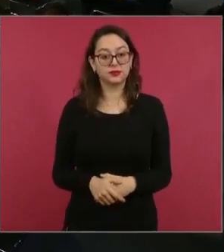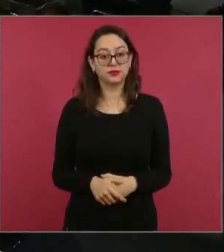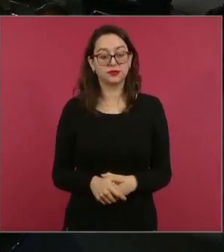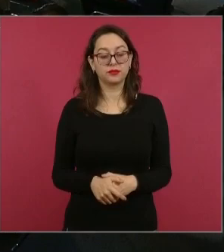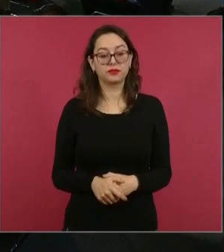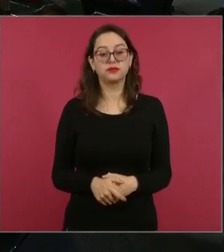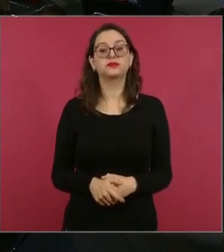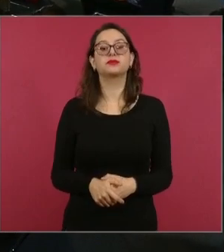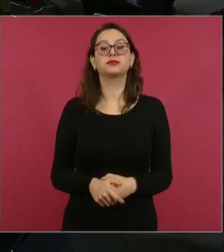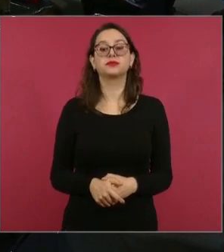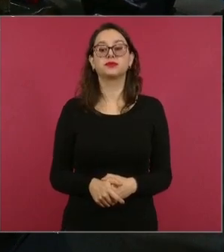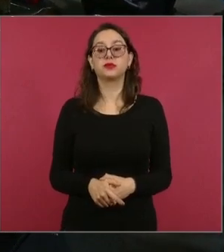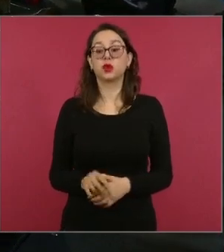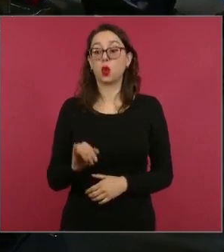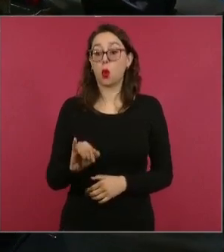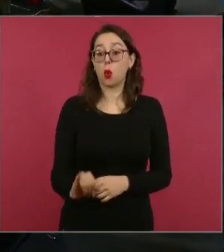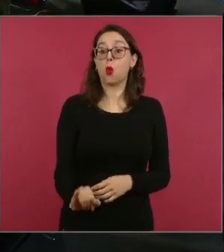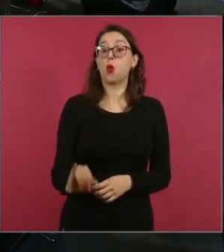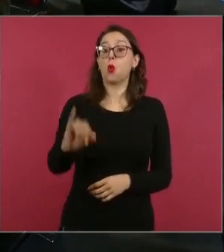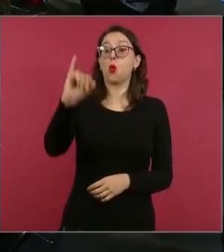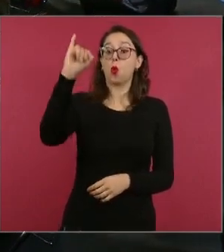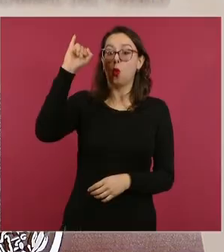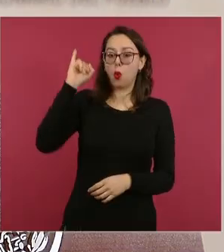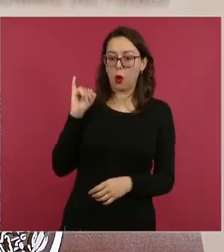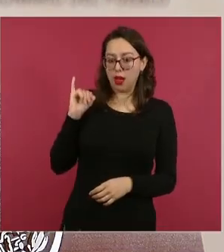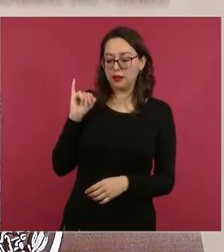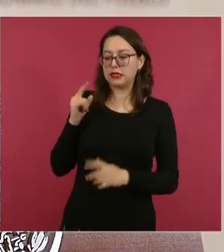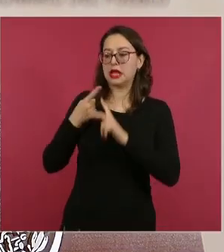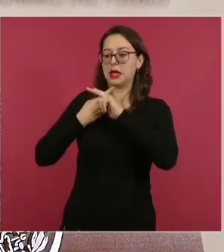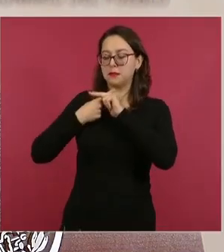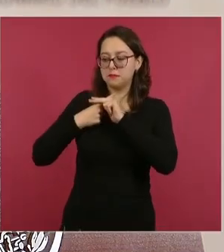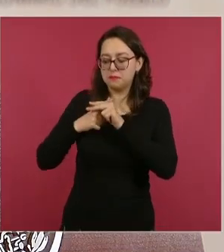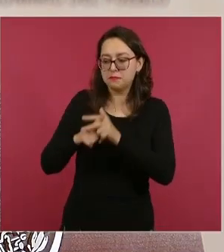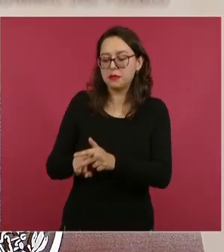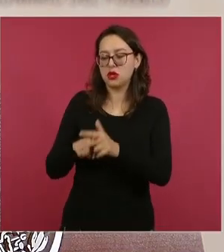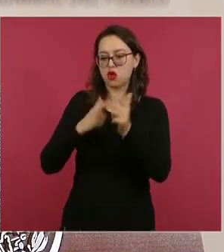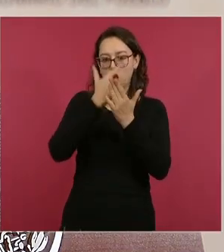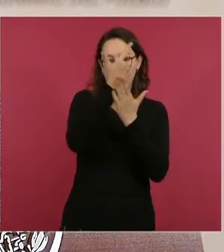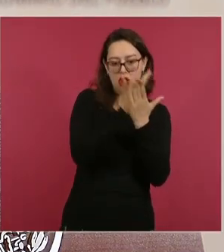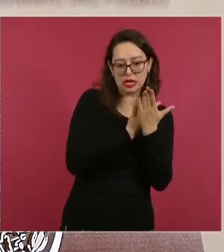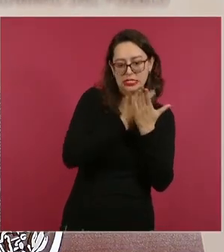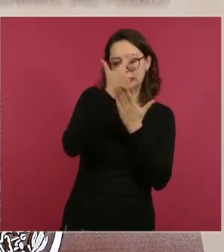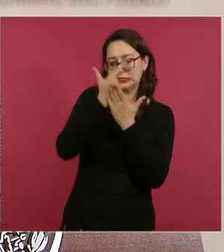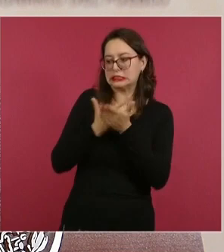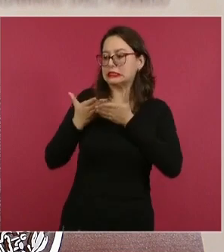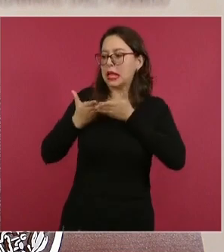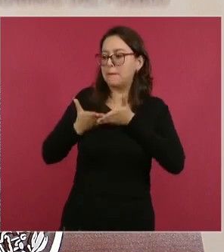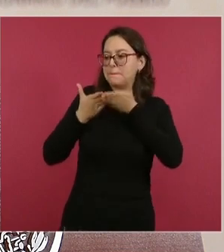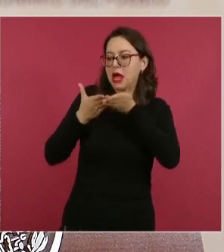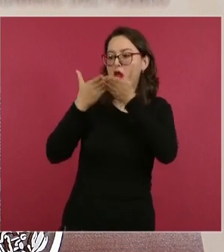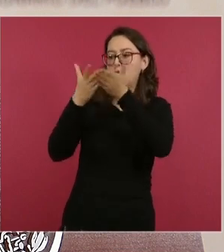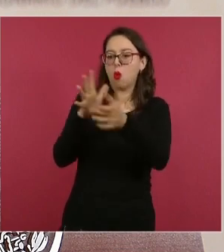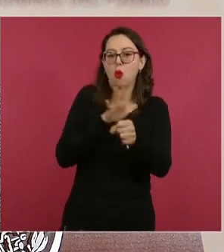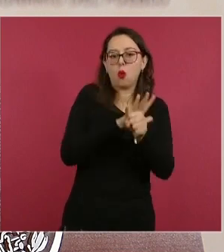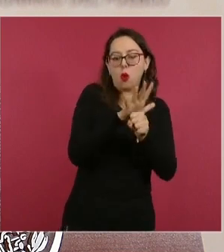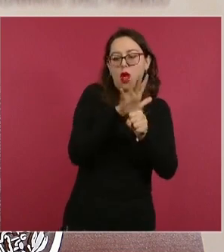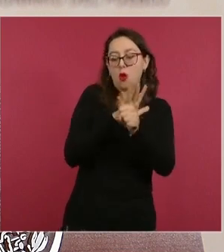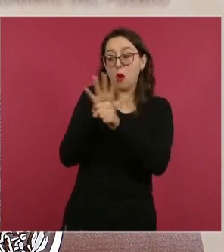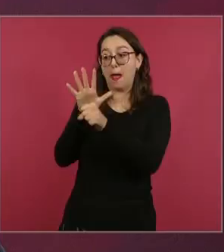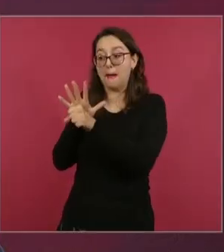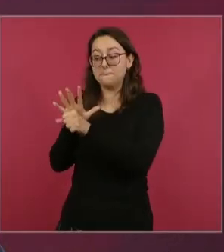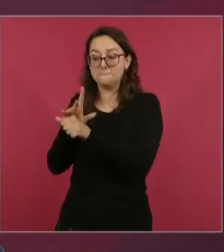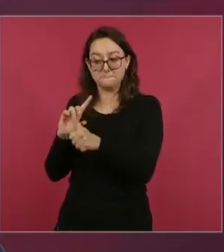embarcaciones desde el día jueves empezó a levantar un censo estamos empezando primero por las embarcaciones que prestan el